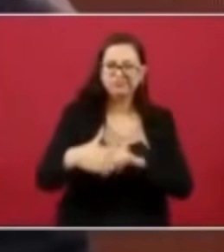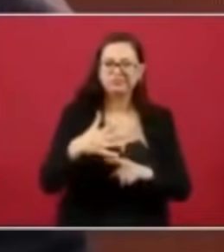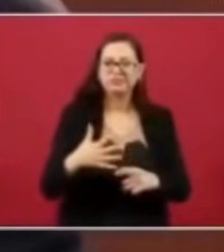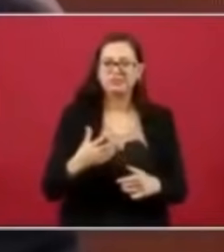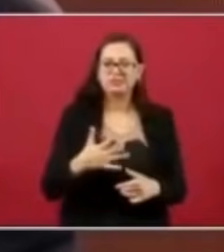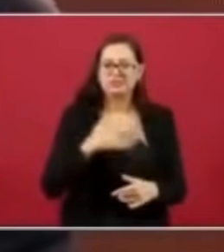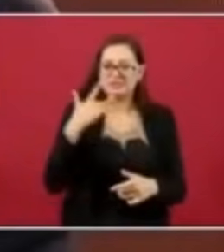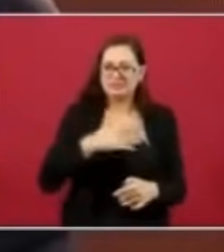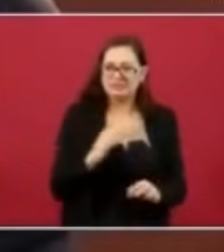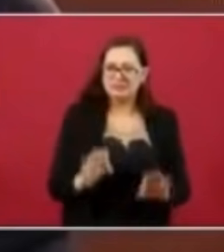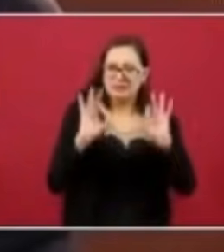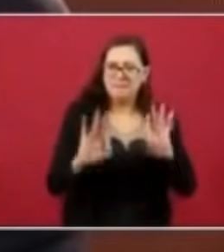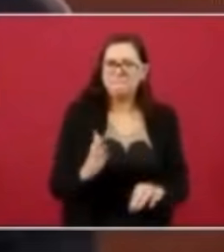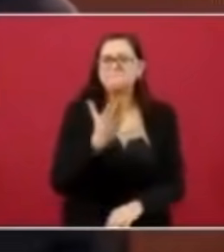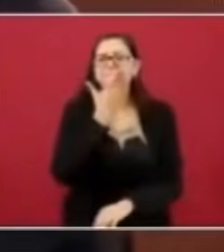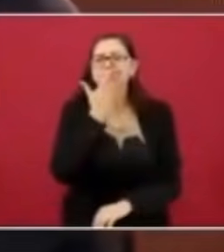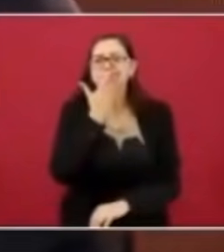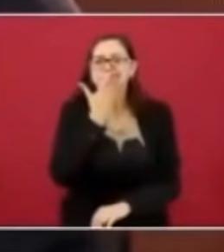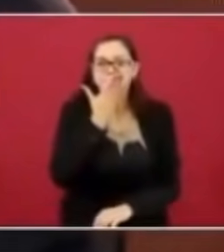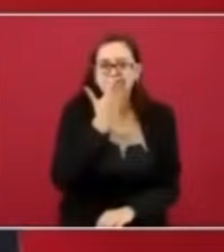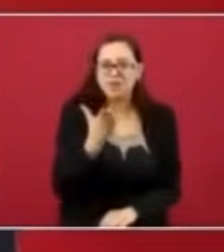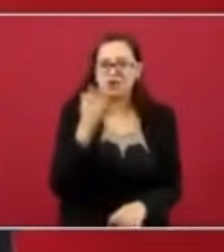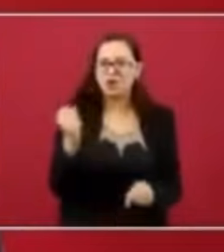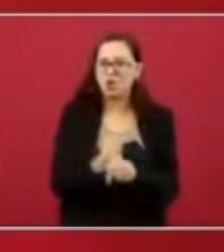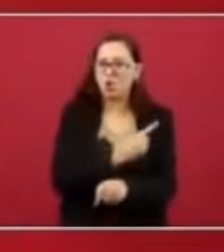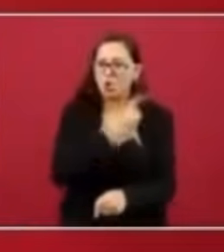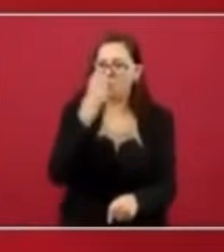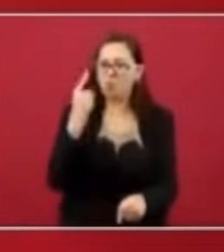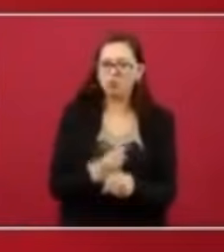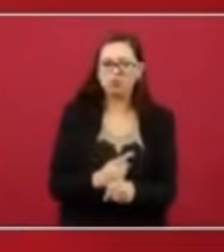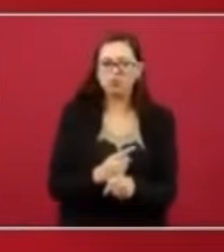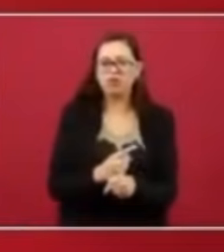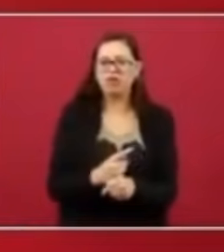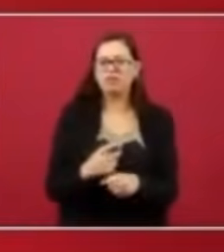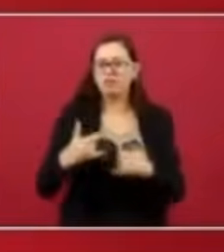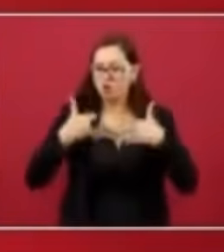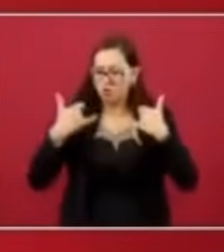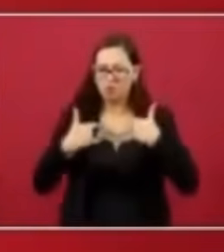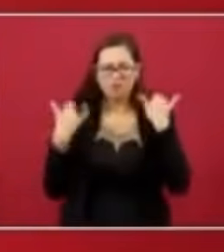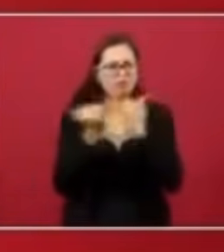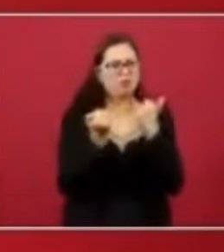oportunidades para los jóvenes, para todo el pueblo.